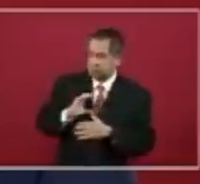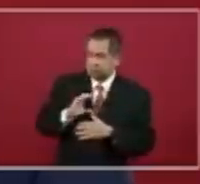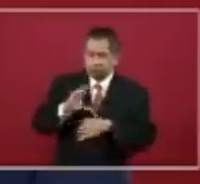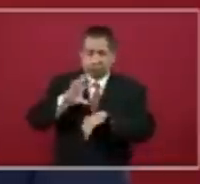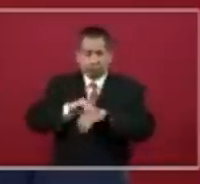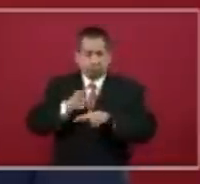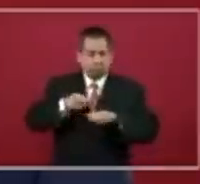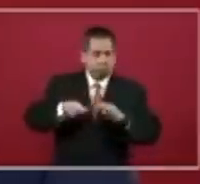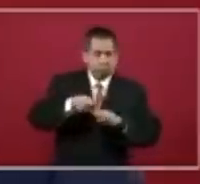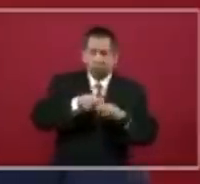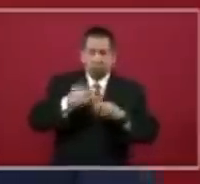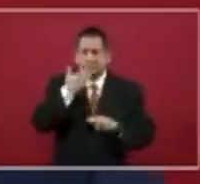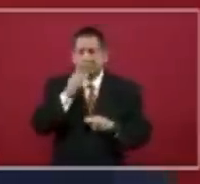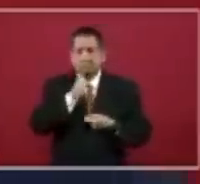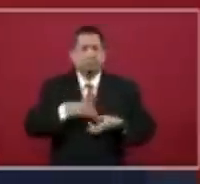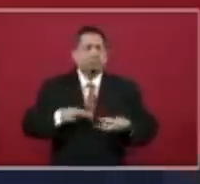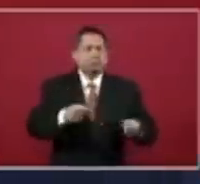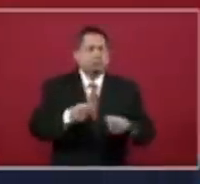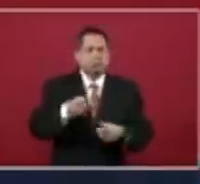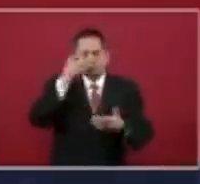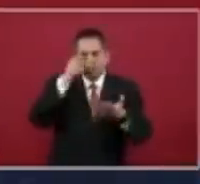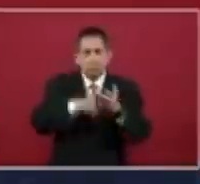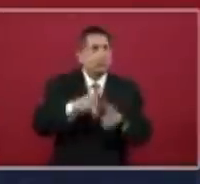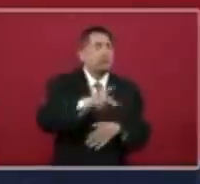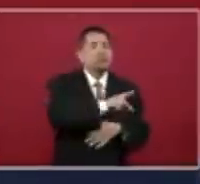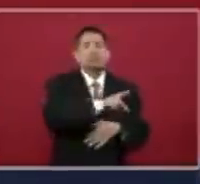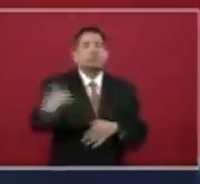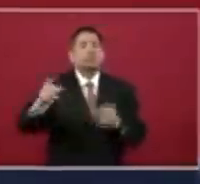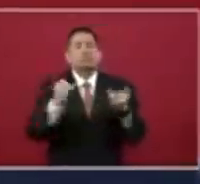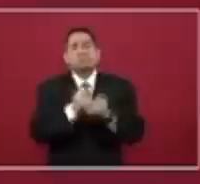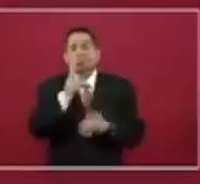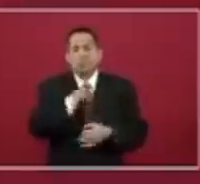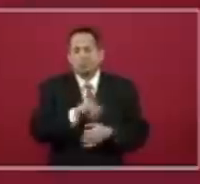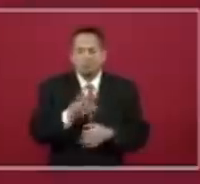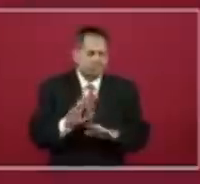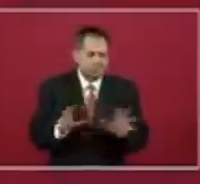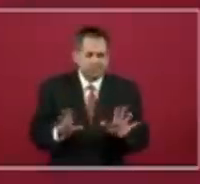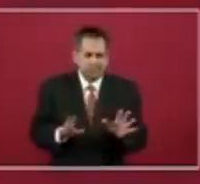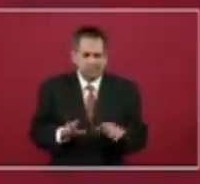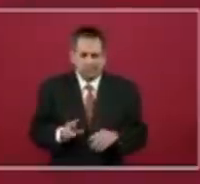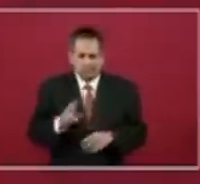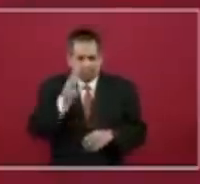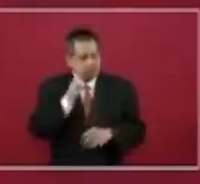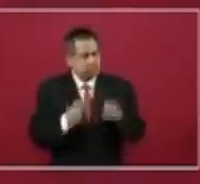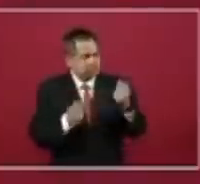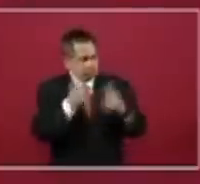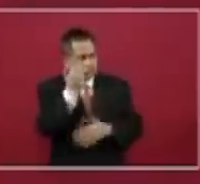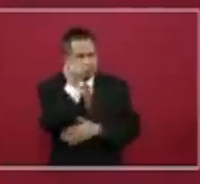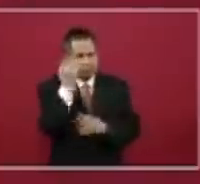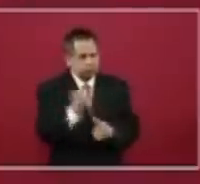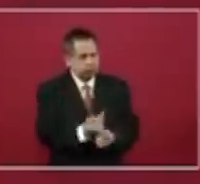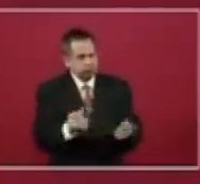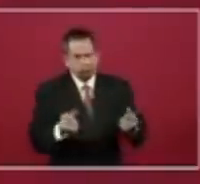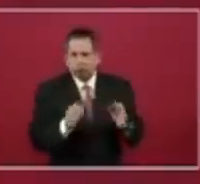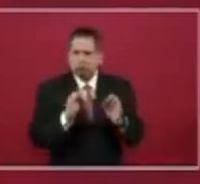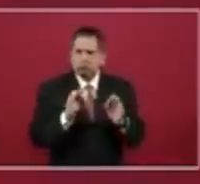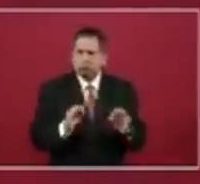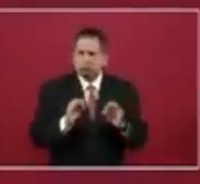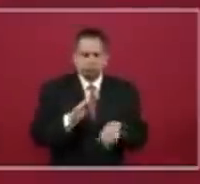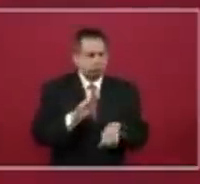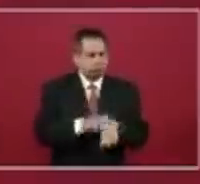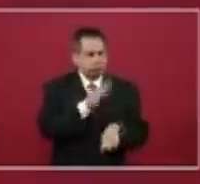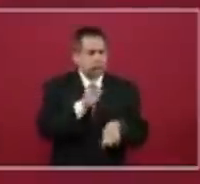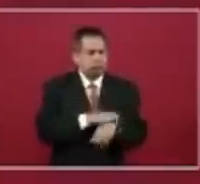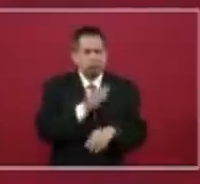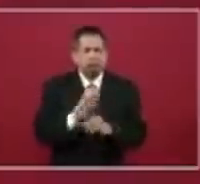bien. Y no quiero generalizar, porque había estancias infantiles que sí